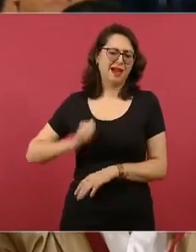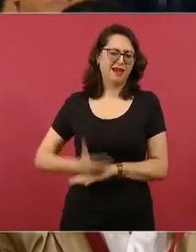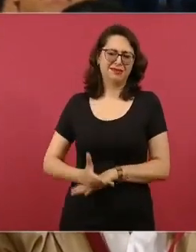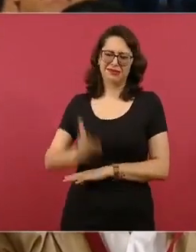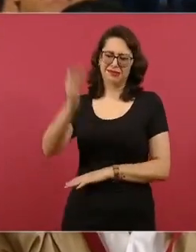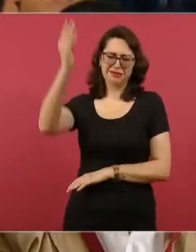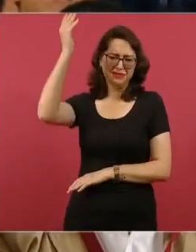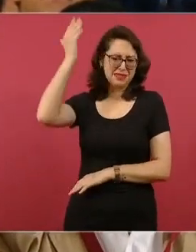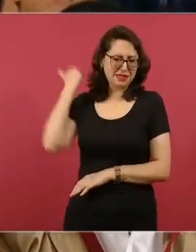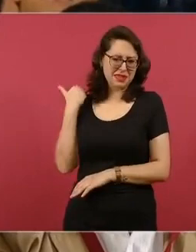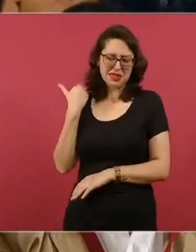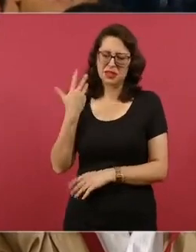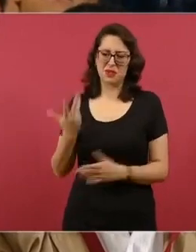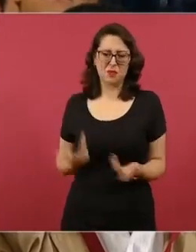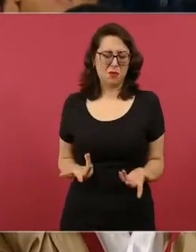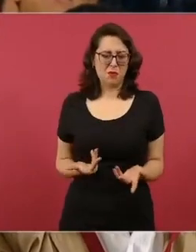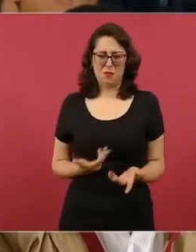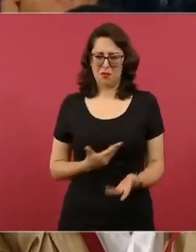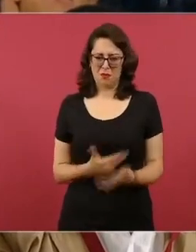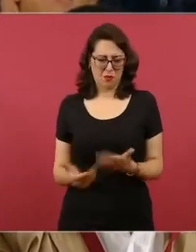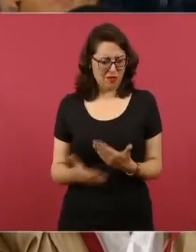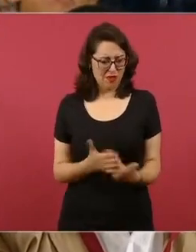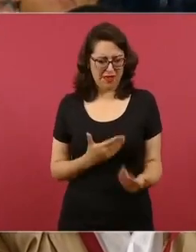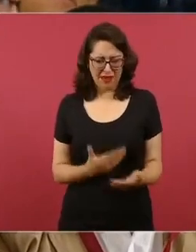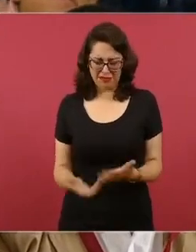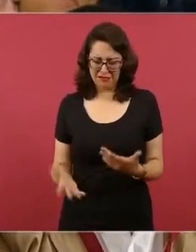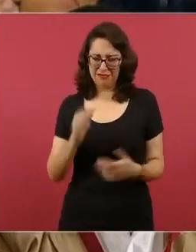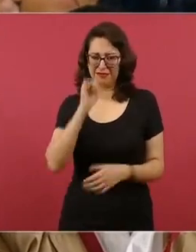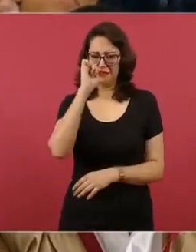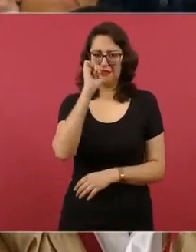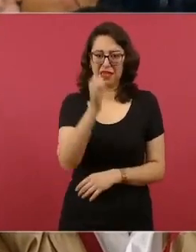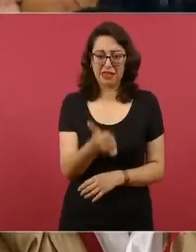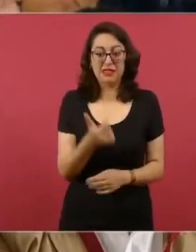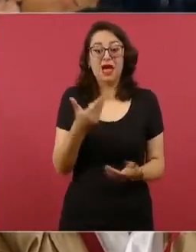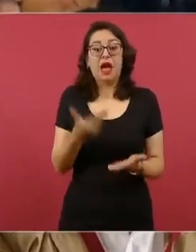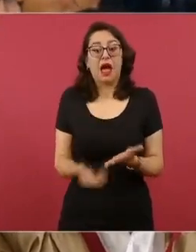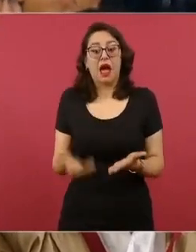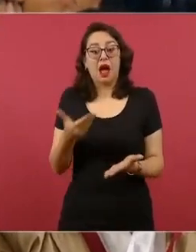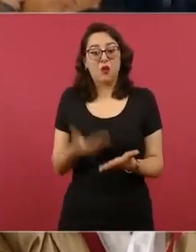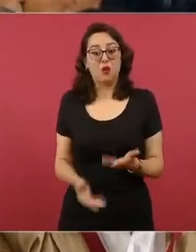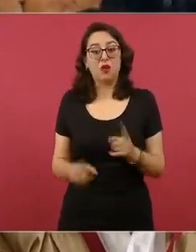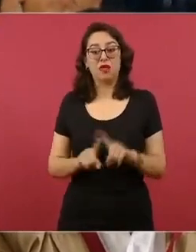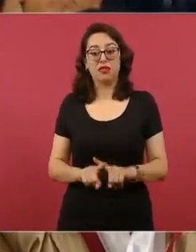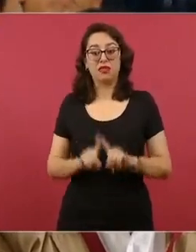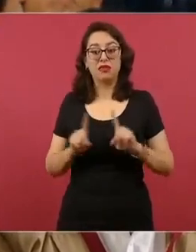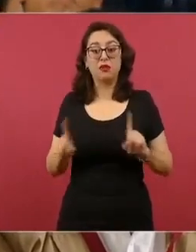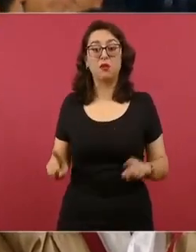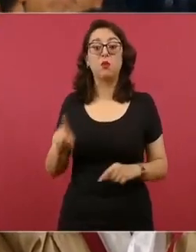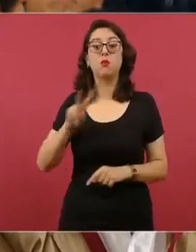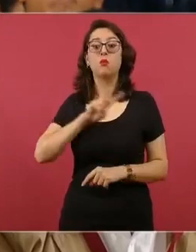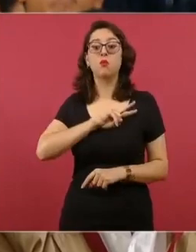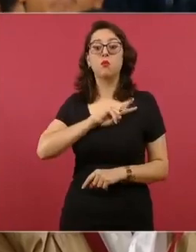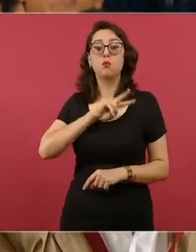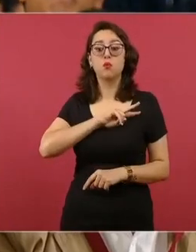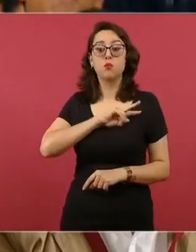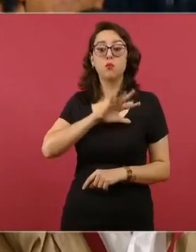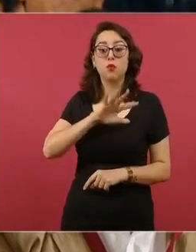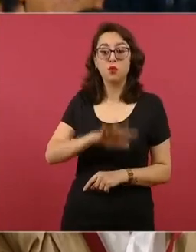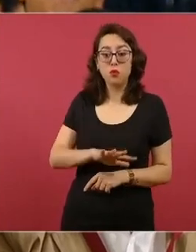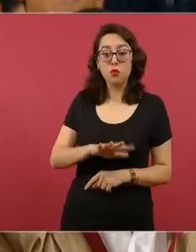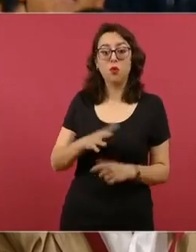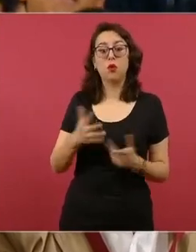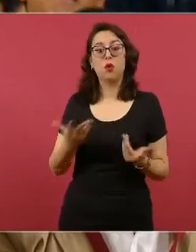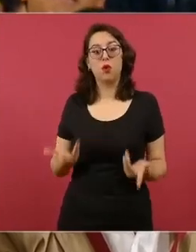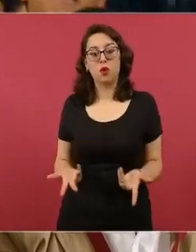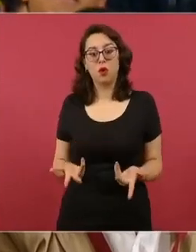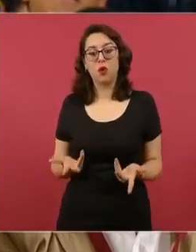de las mujeres como se hace hoy en día. Si ponemos atención, la ley habla de viuda o concubina y no